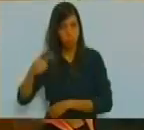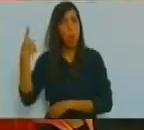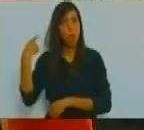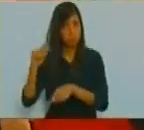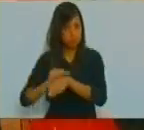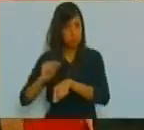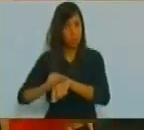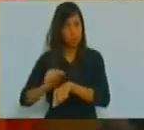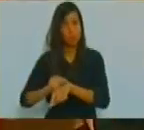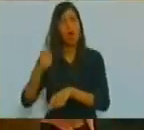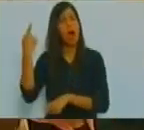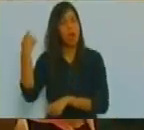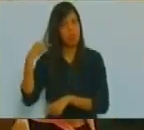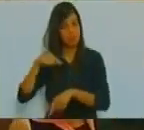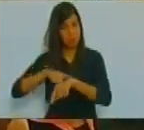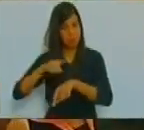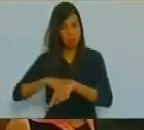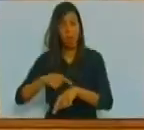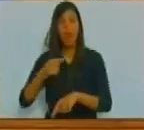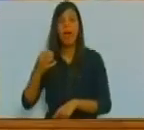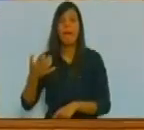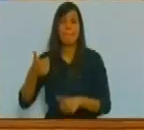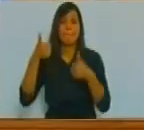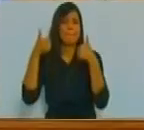de manera ejemplar